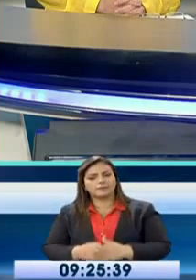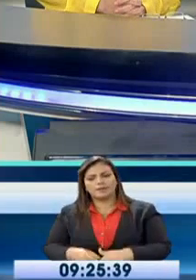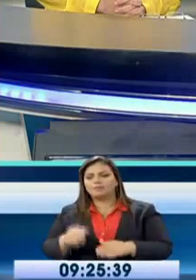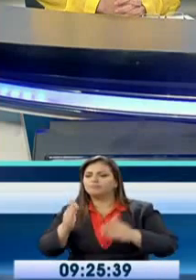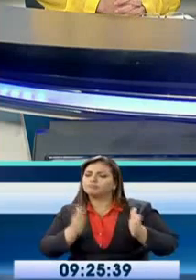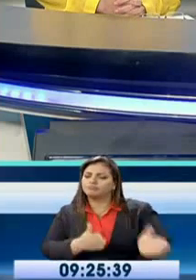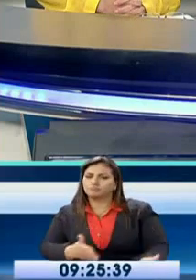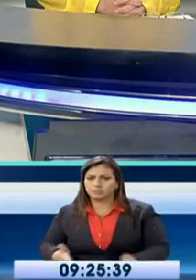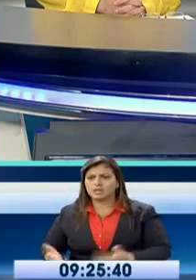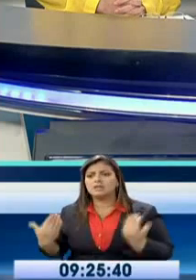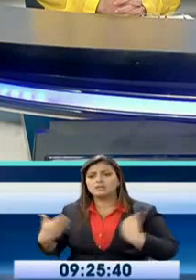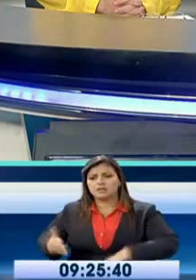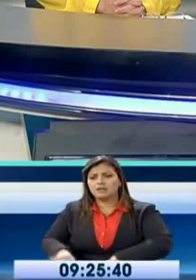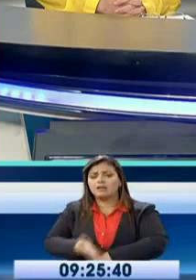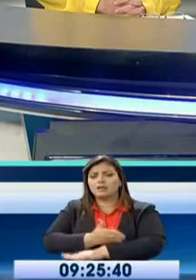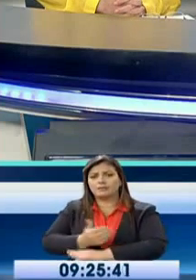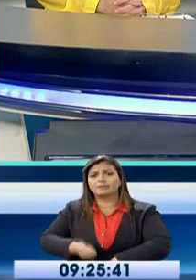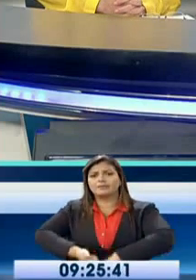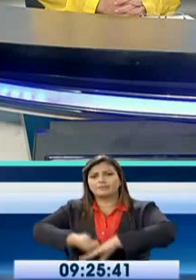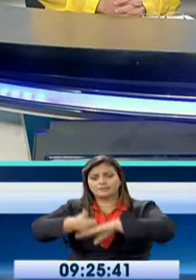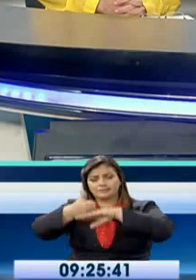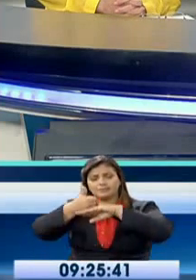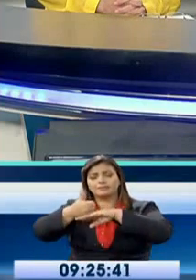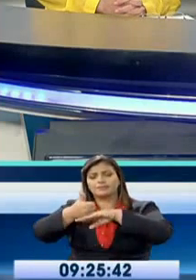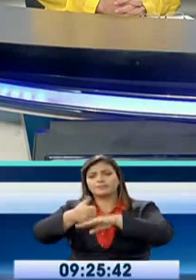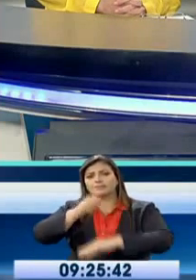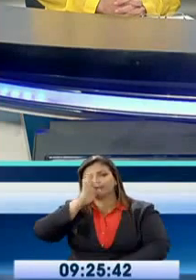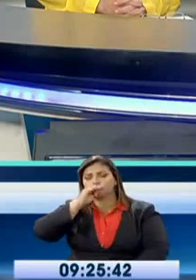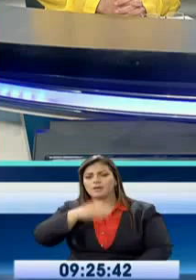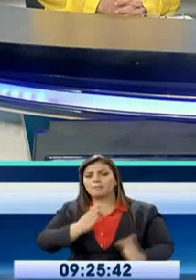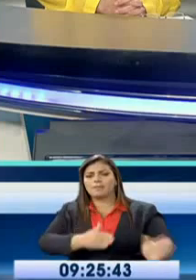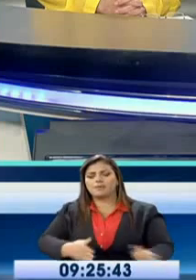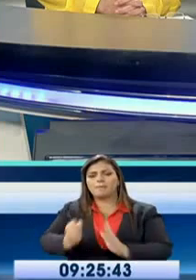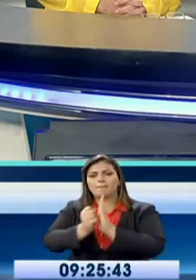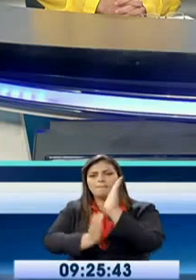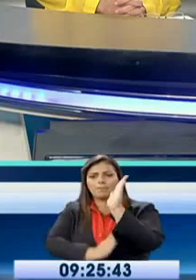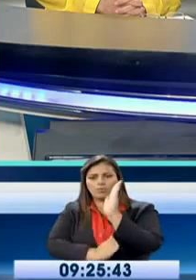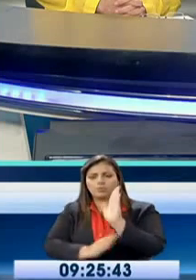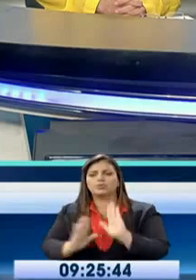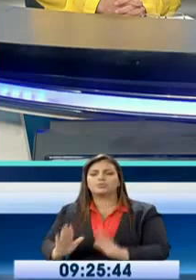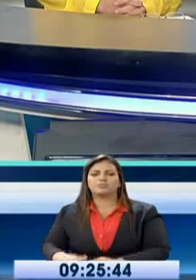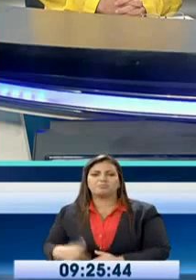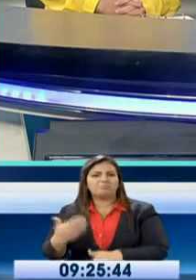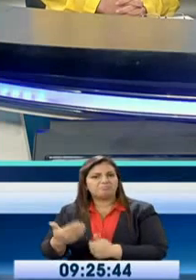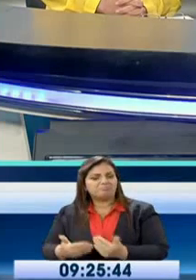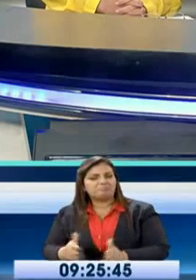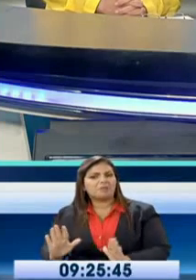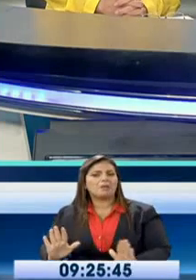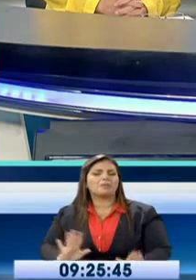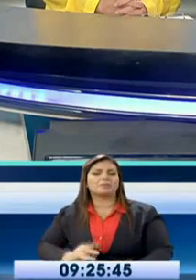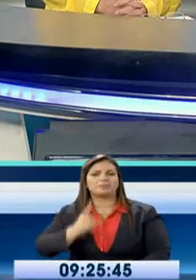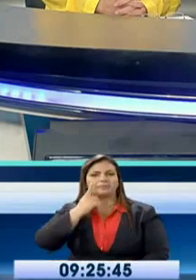para, de la mejor forma, pues, ponerlo en práctica, ¿no? Uh-huh. Bueno, ¿y qué sucede por ahí, Luxiola, que está en el túnel del tiempo?